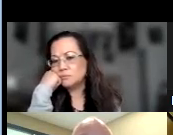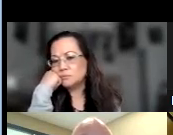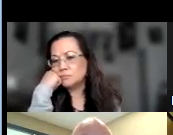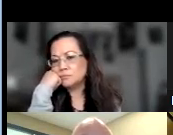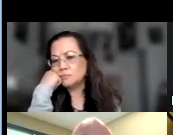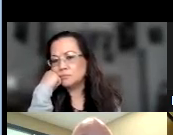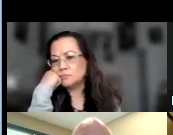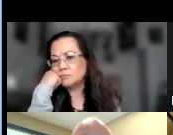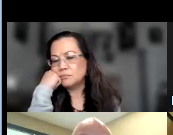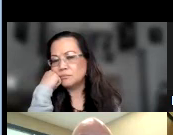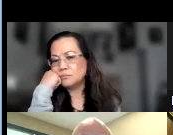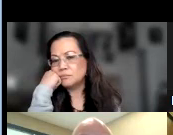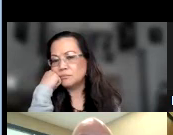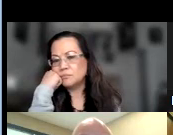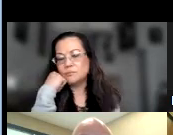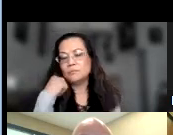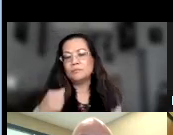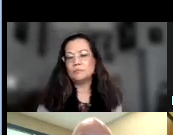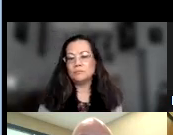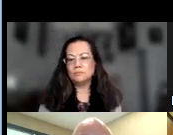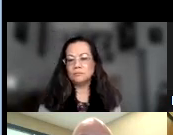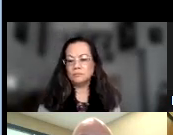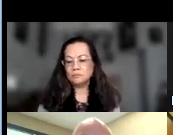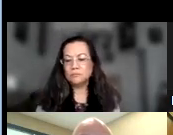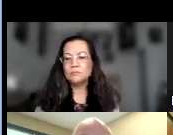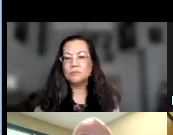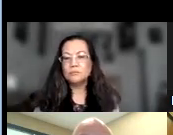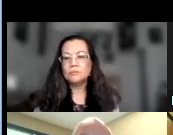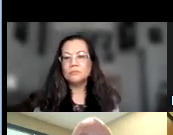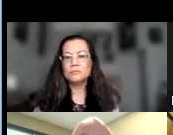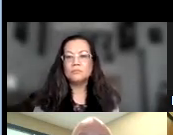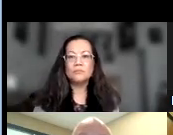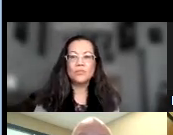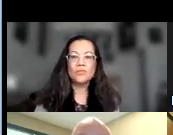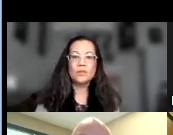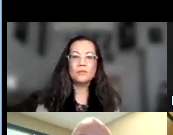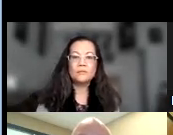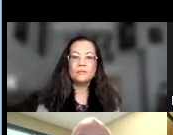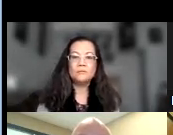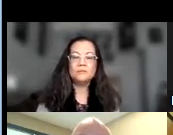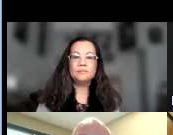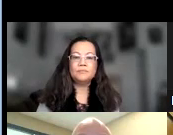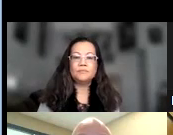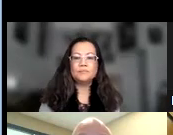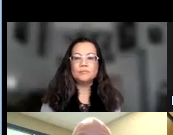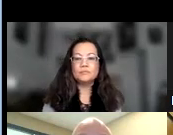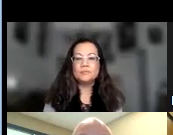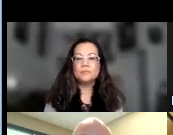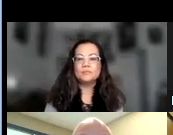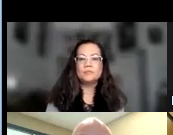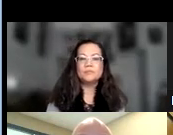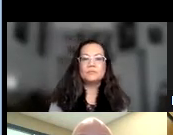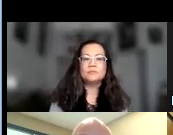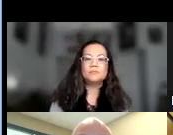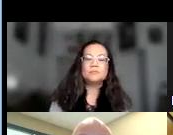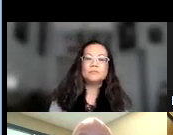Do have the ability with the raw data that was provided on the next slide to factor y, out from the equation para